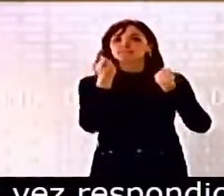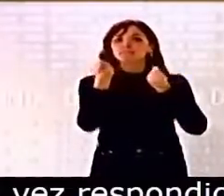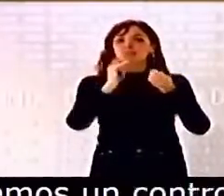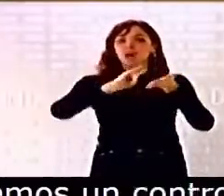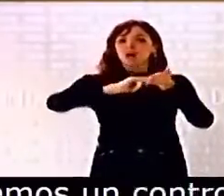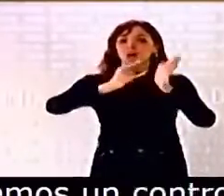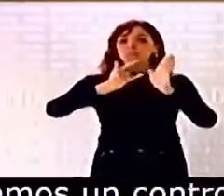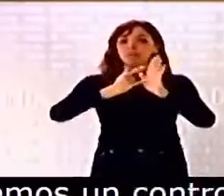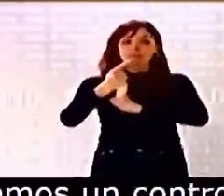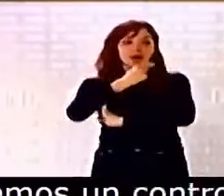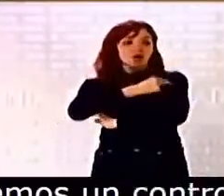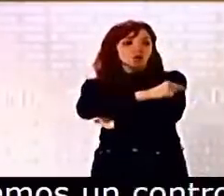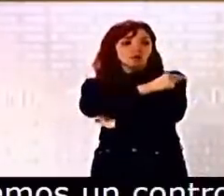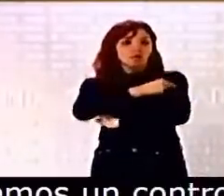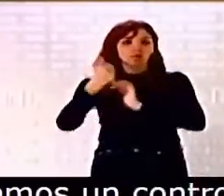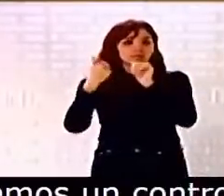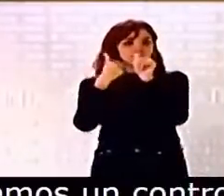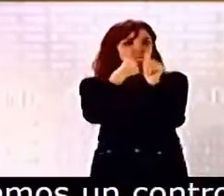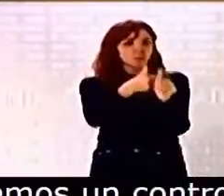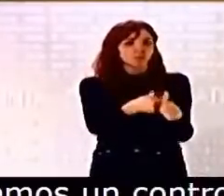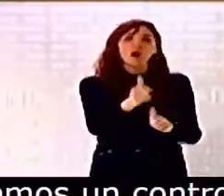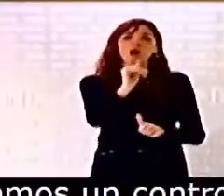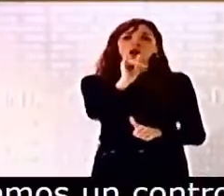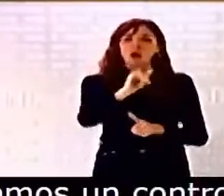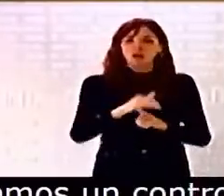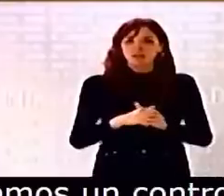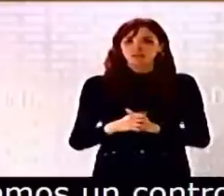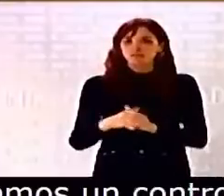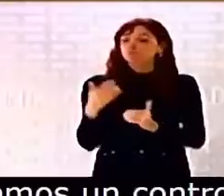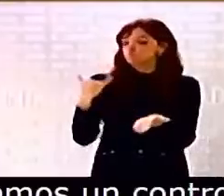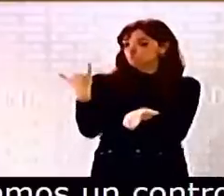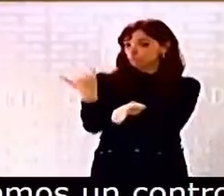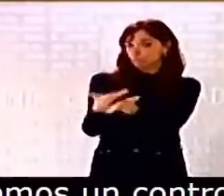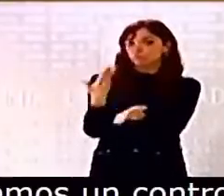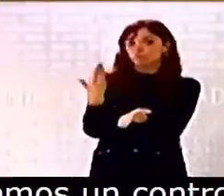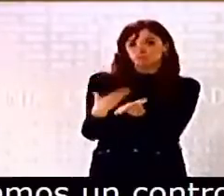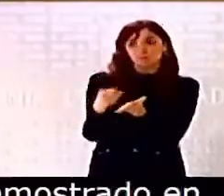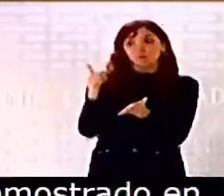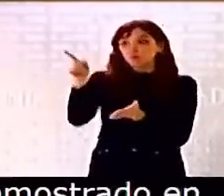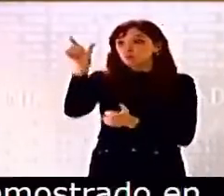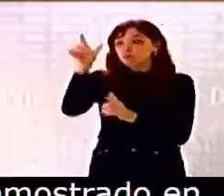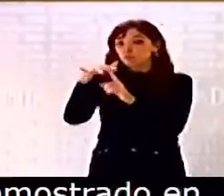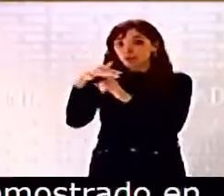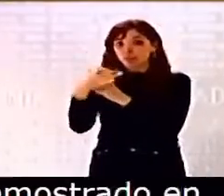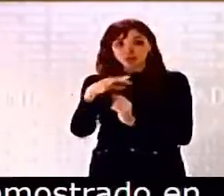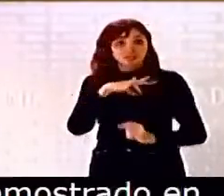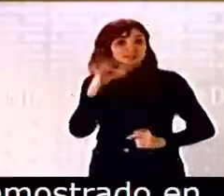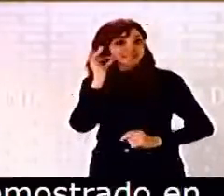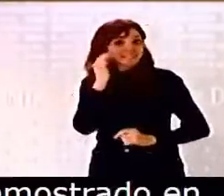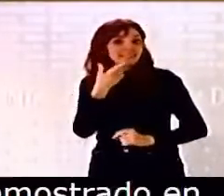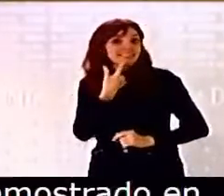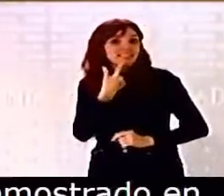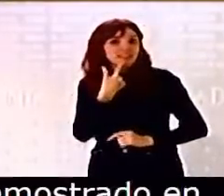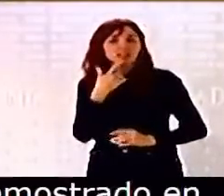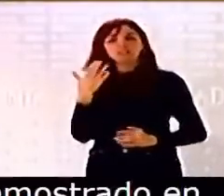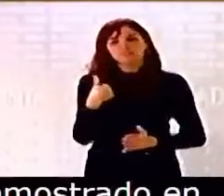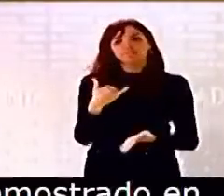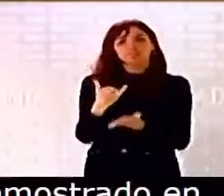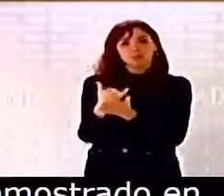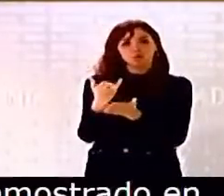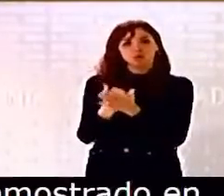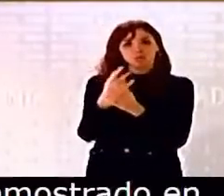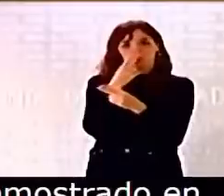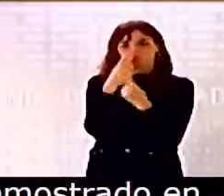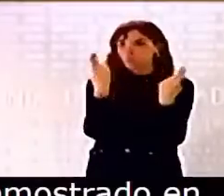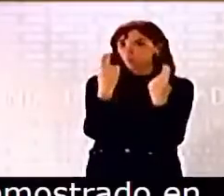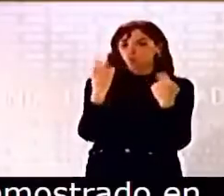vacunación, como por cierto se ha demostrado en relación al caso que usted dice, Y, en segundo lugar, aclarándole